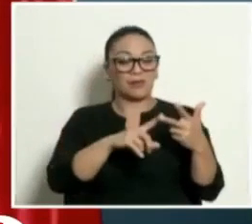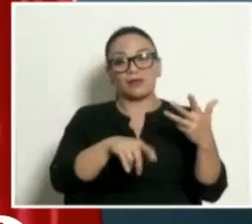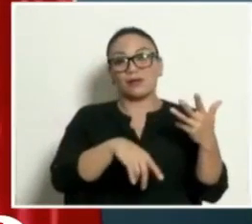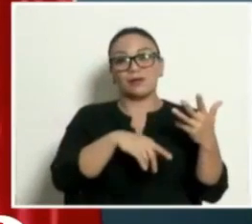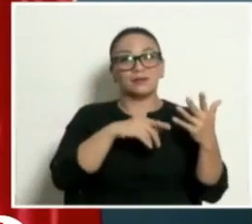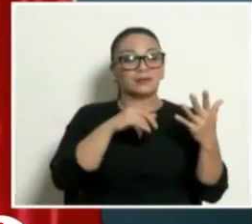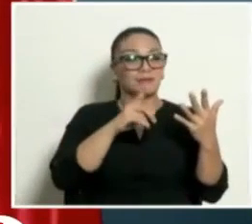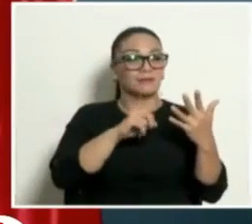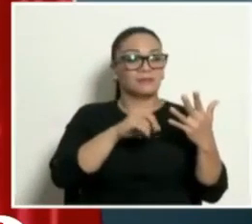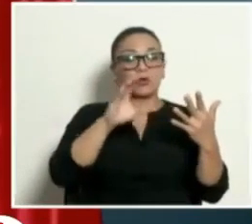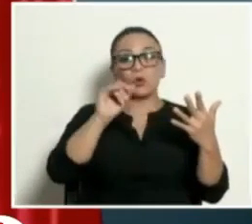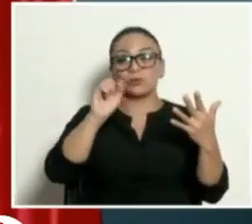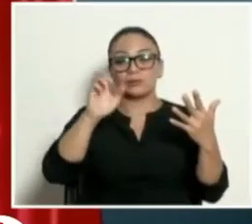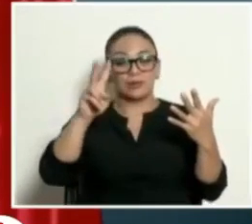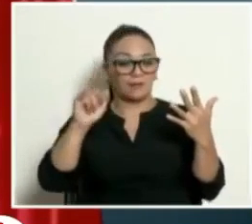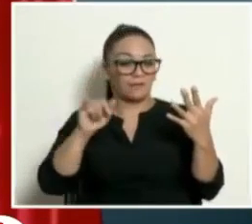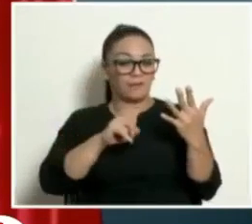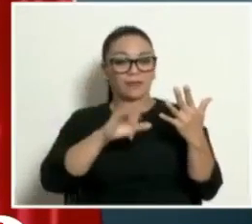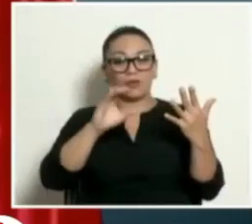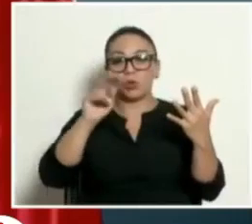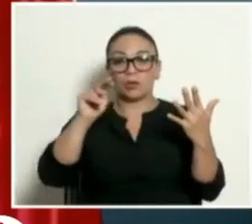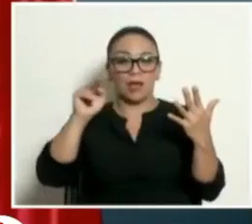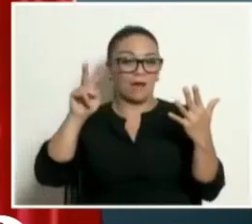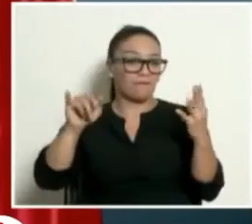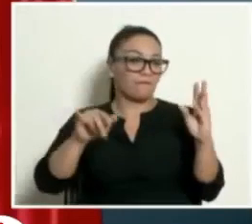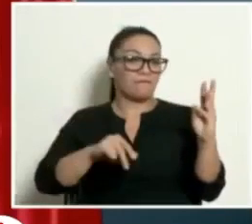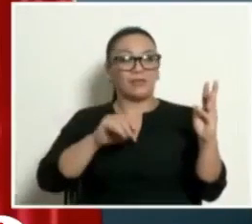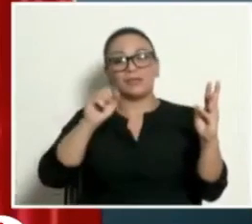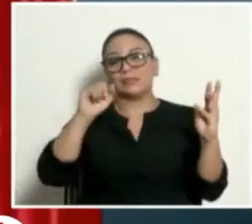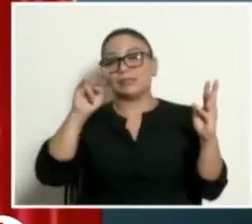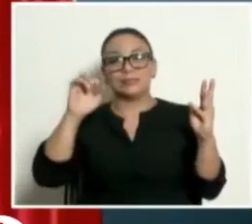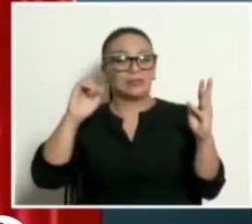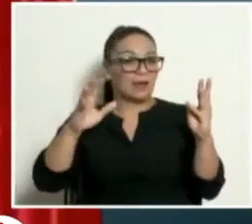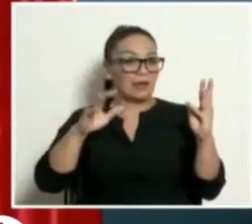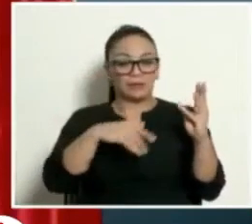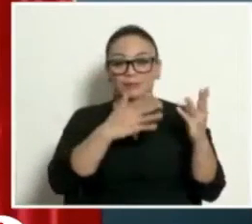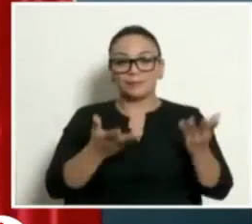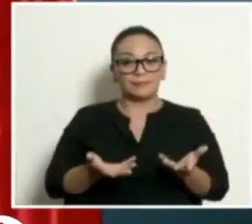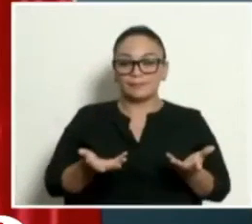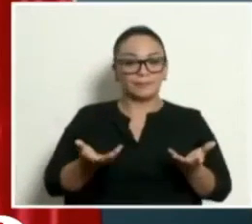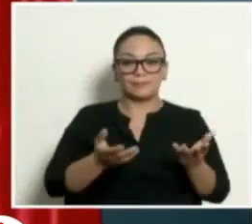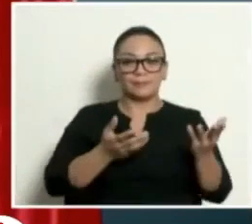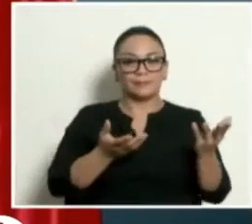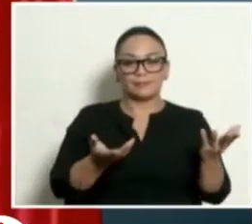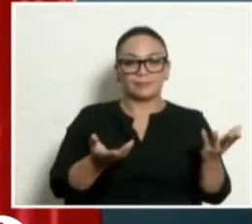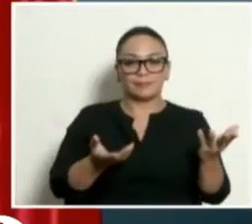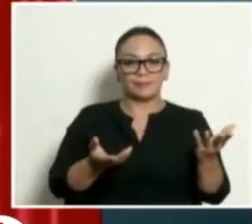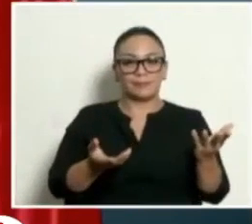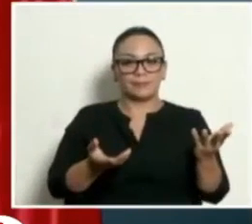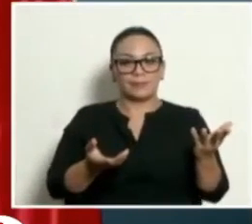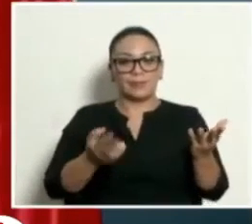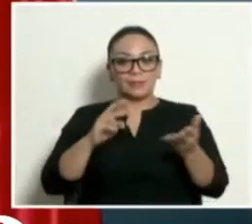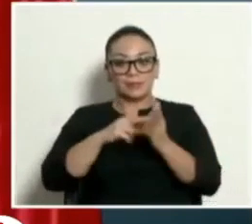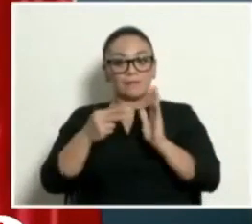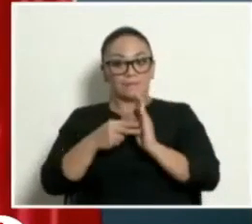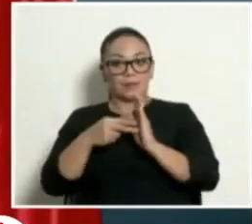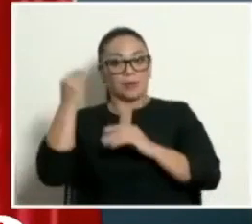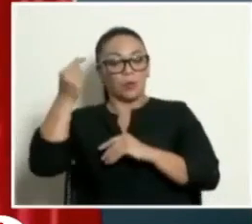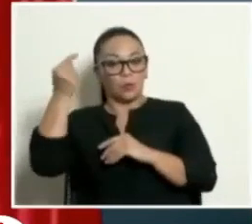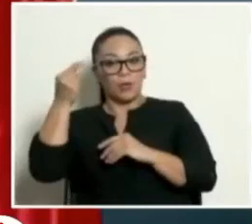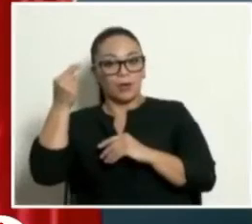los COSEBIS, los CONAVIS, los SINACS, donde el gobierno le quitaron los